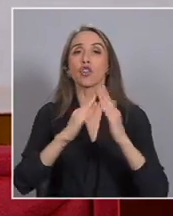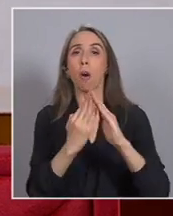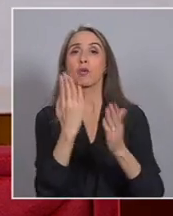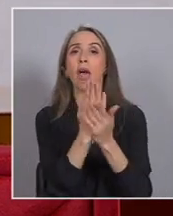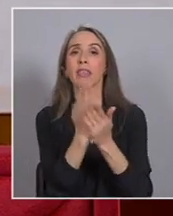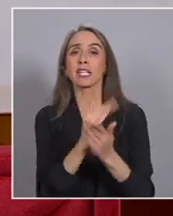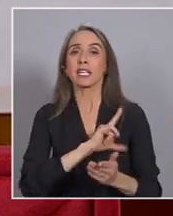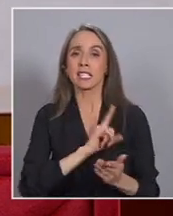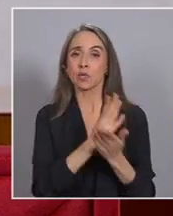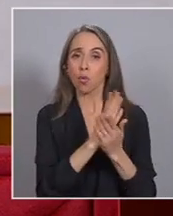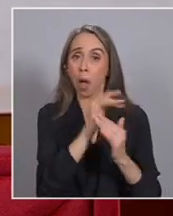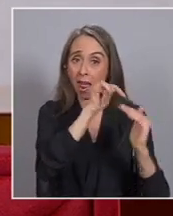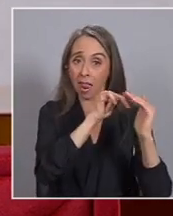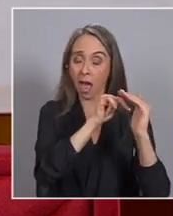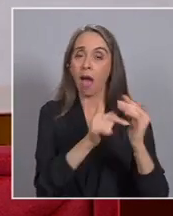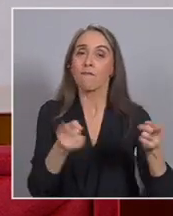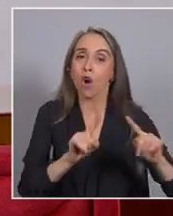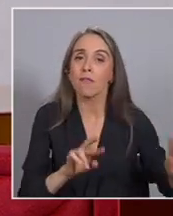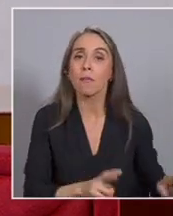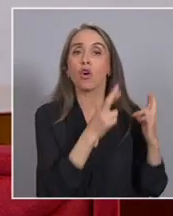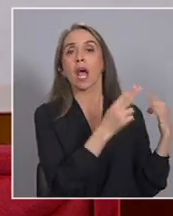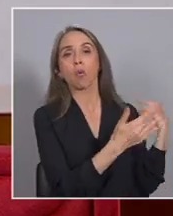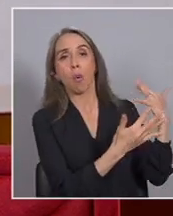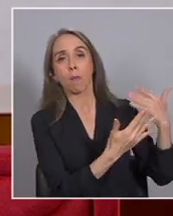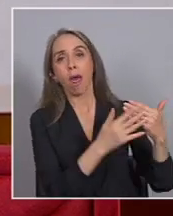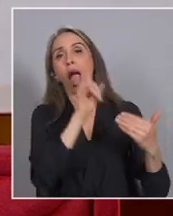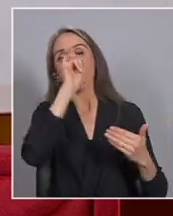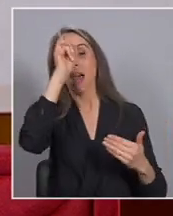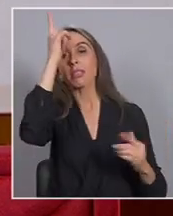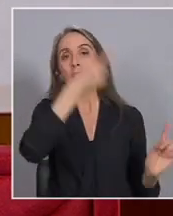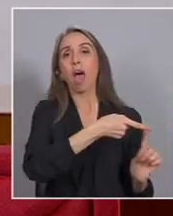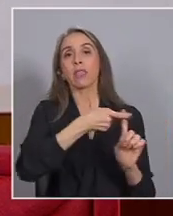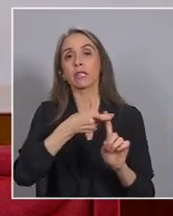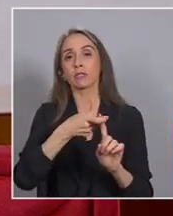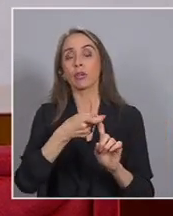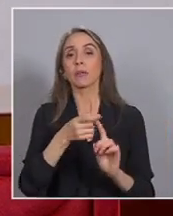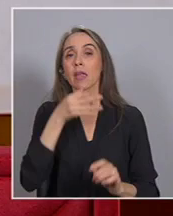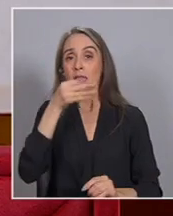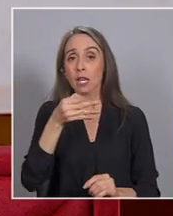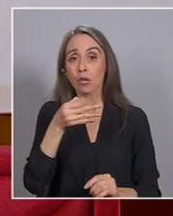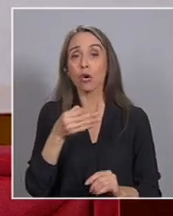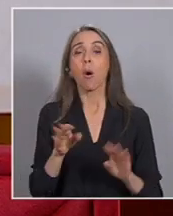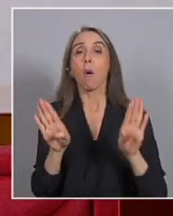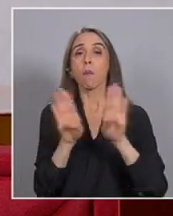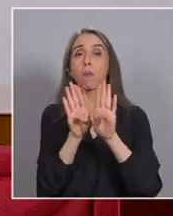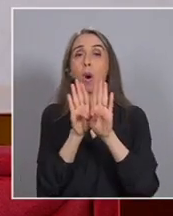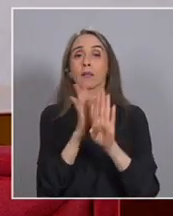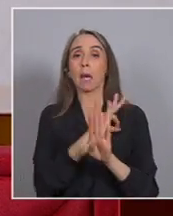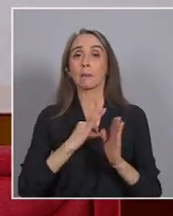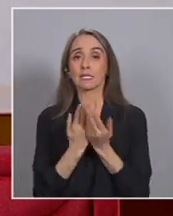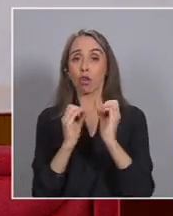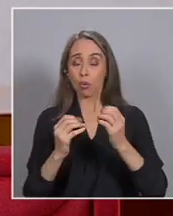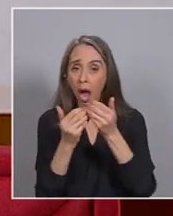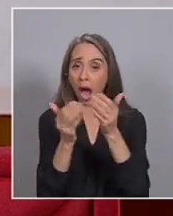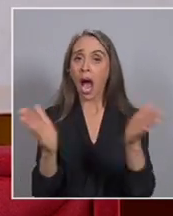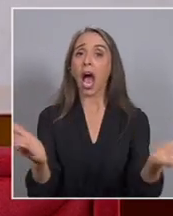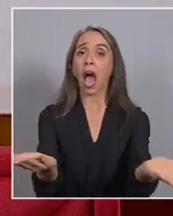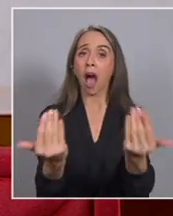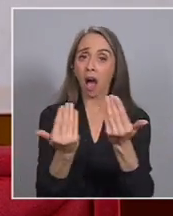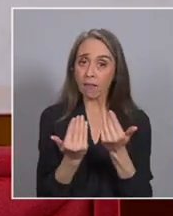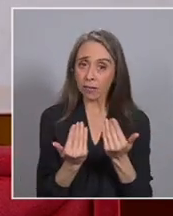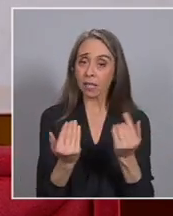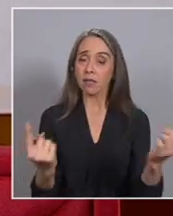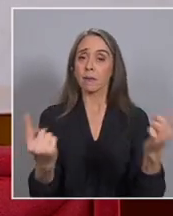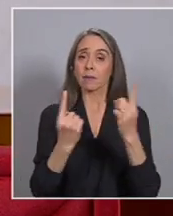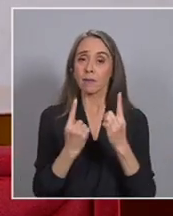esa tradición. Y les digo que las puertas del Ministerio de Educación están abiertas para